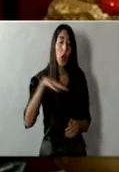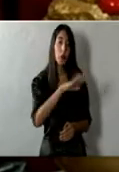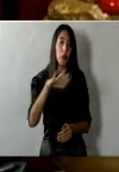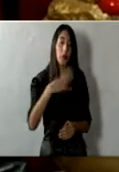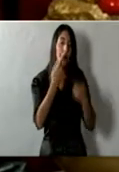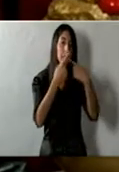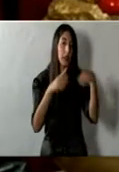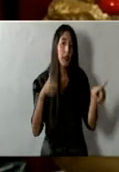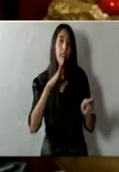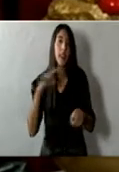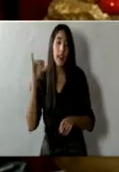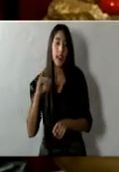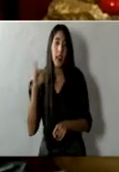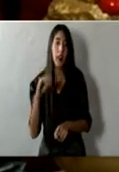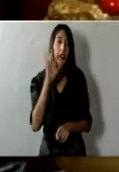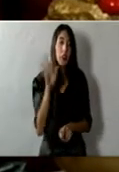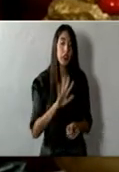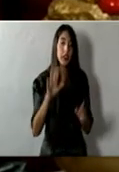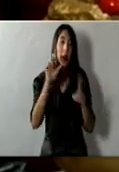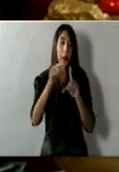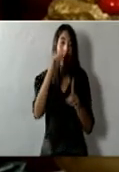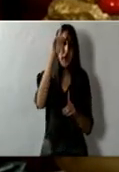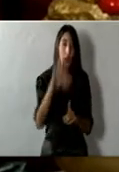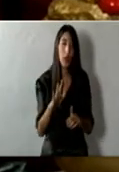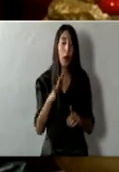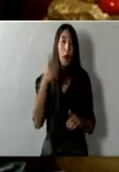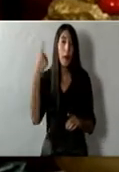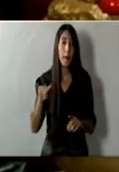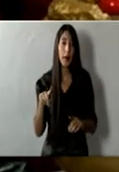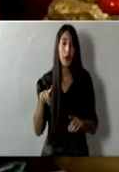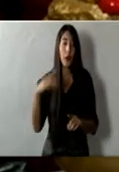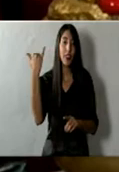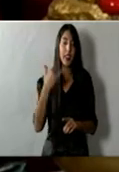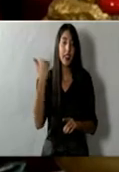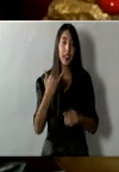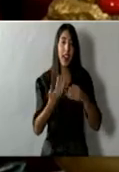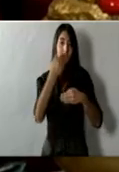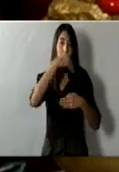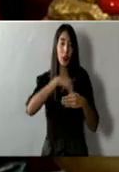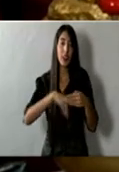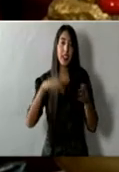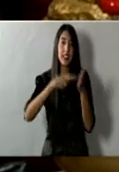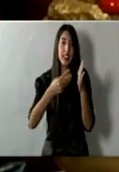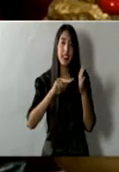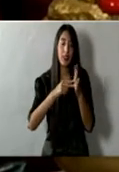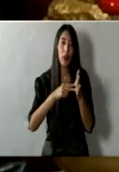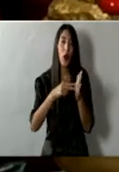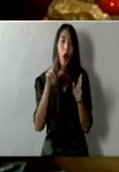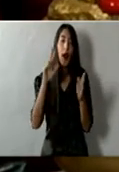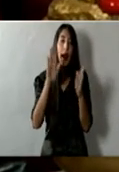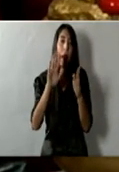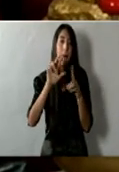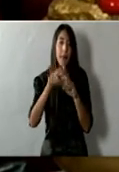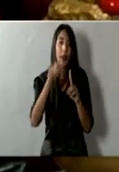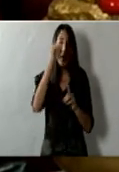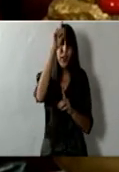palabra, ella tenía en su corazón lo que realmente significaba el pan de Dios, la palabra de Dios. El